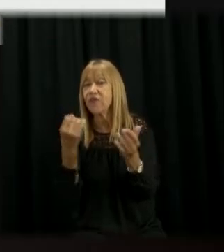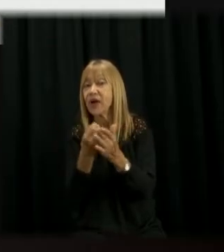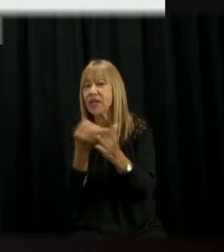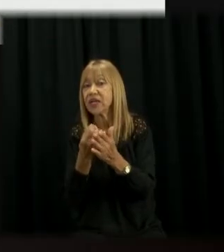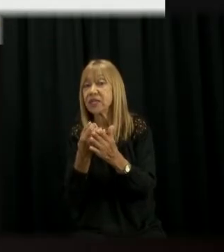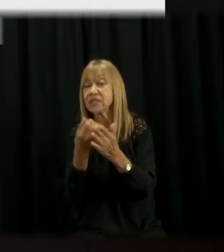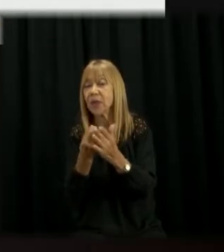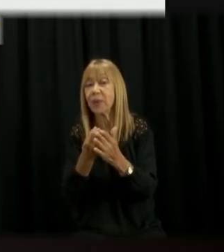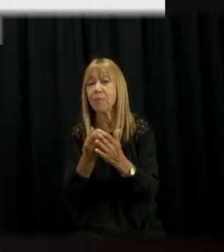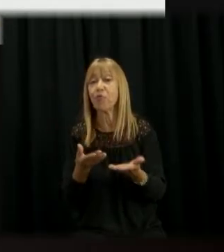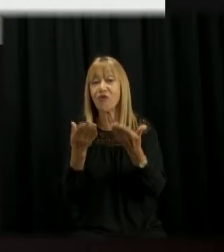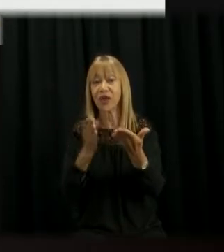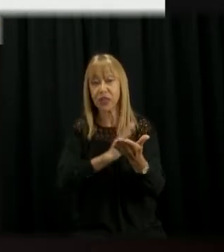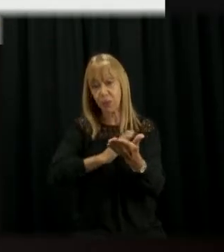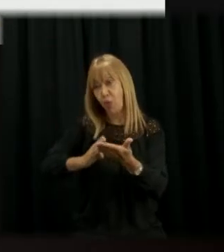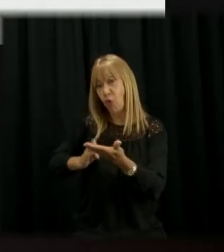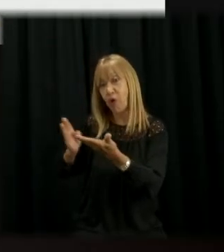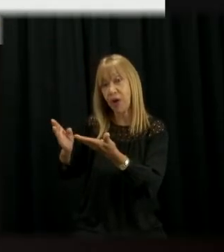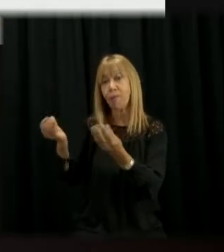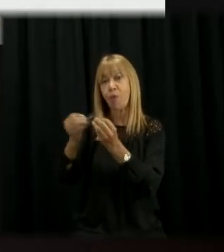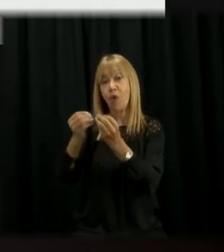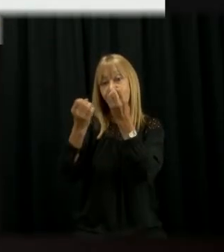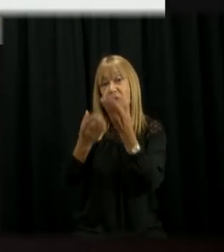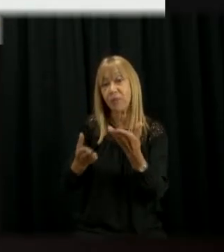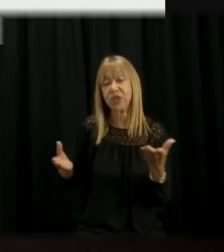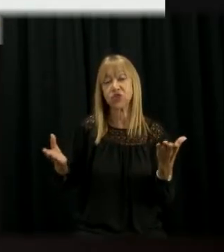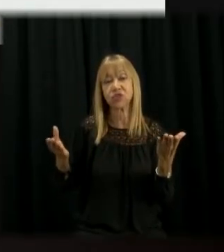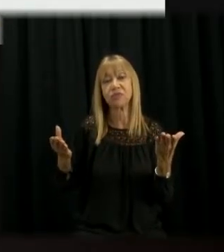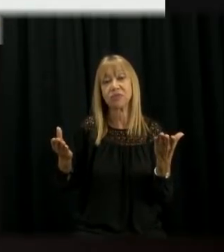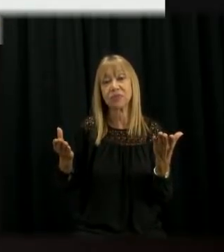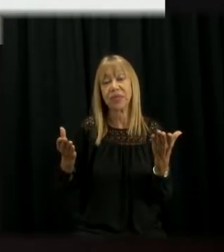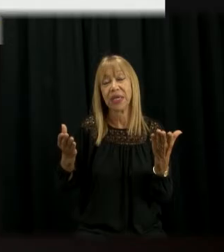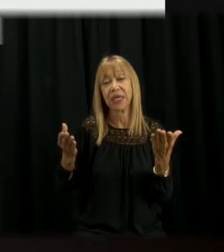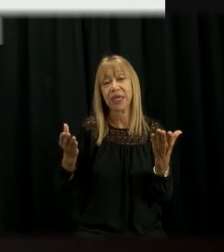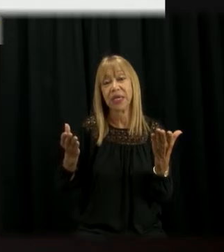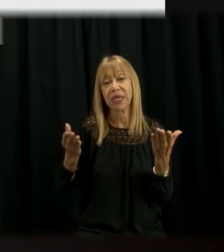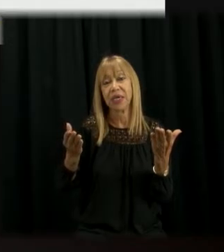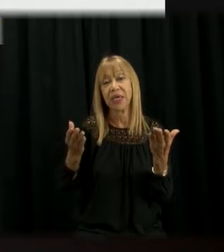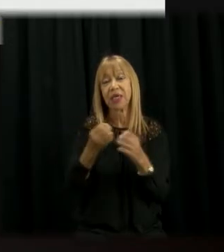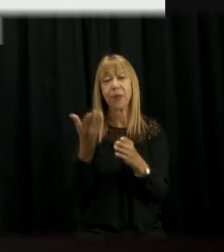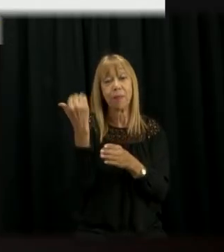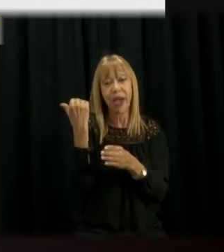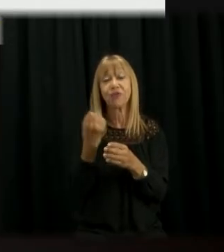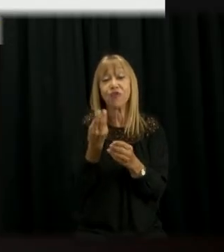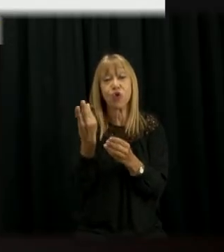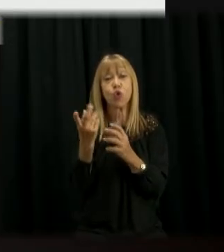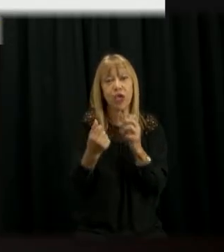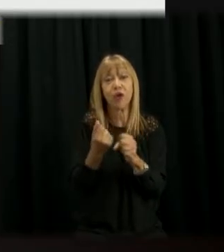estados financieros del 17 y el 18, ofreciendo la información a la Junta